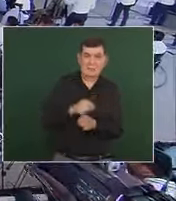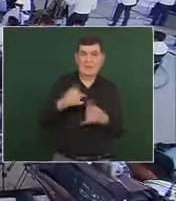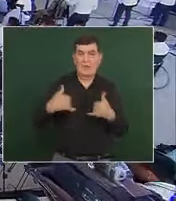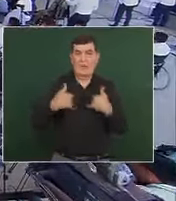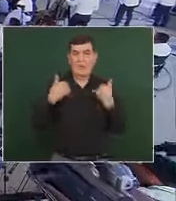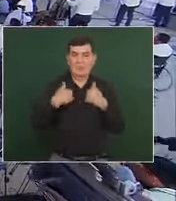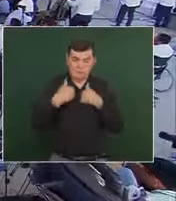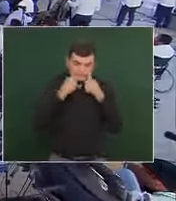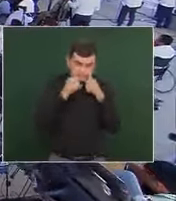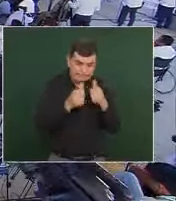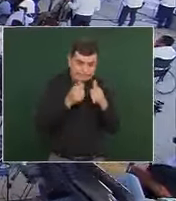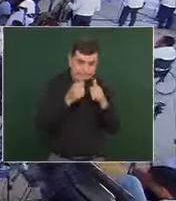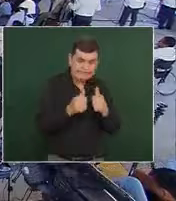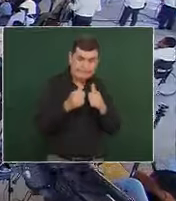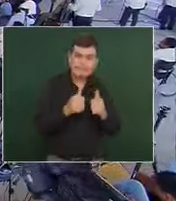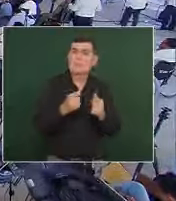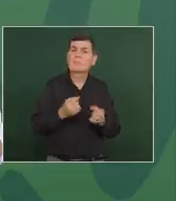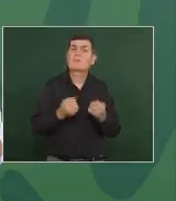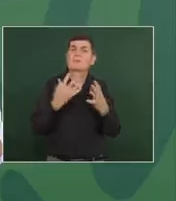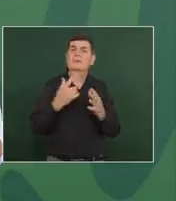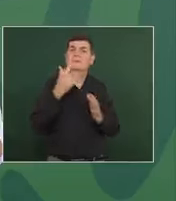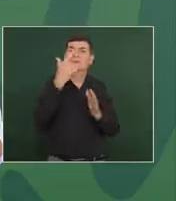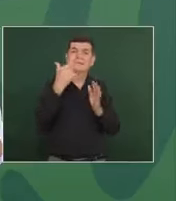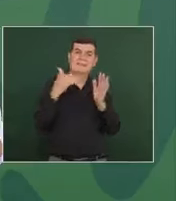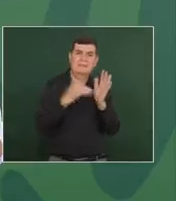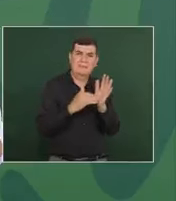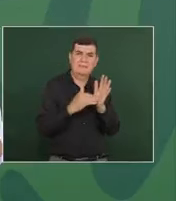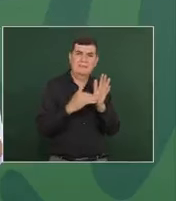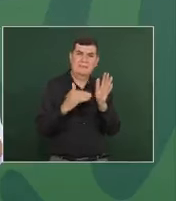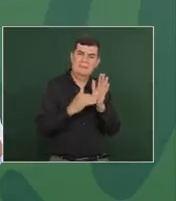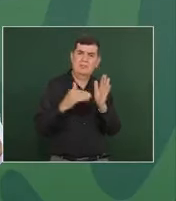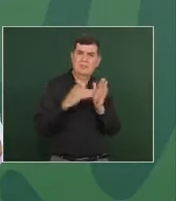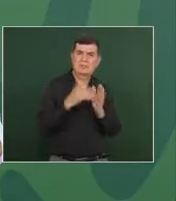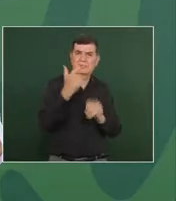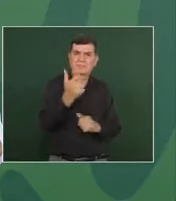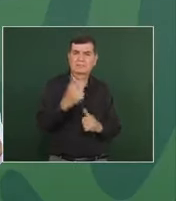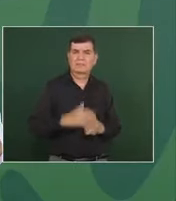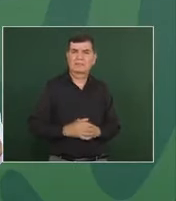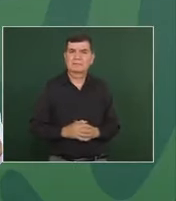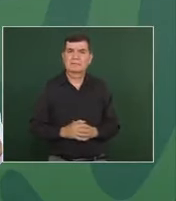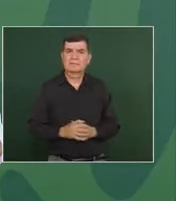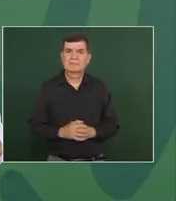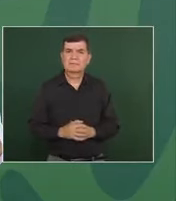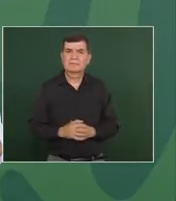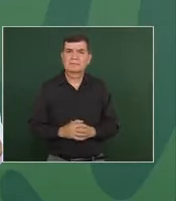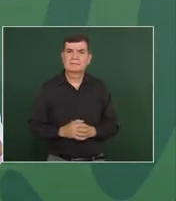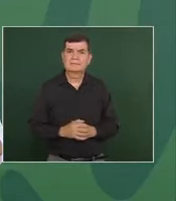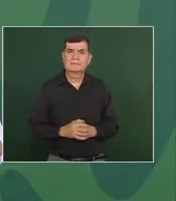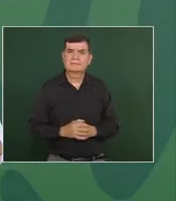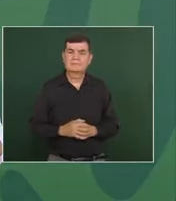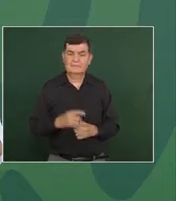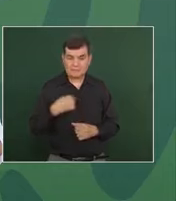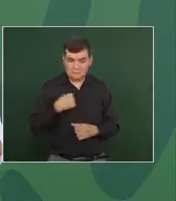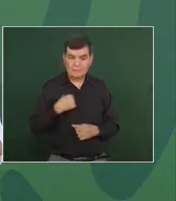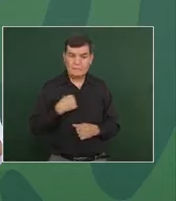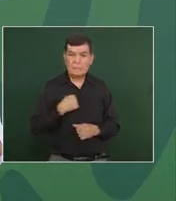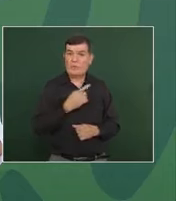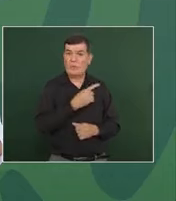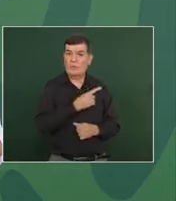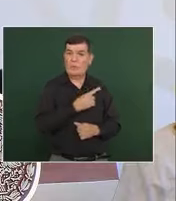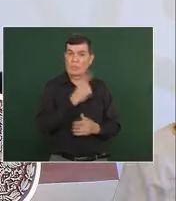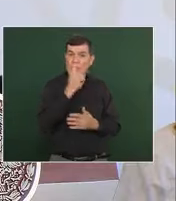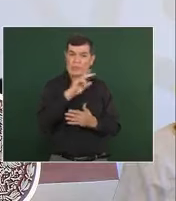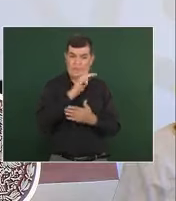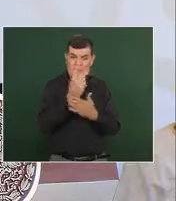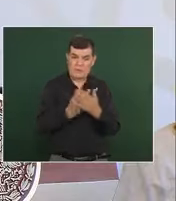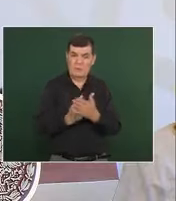jóvenes 7,000 millones de pesos. Y nosotros, solo con el